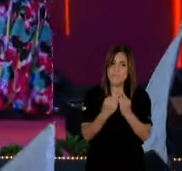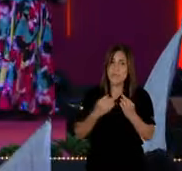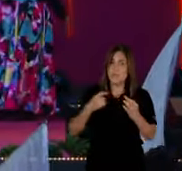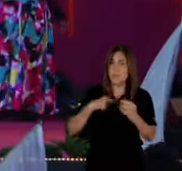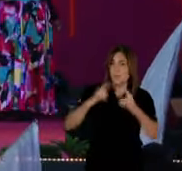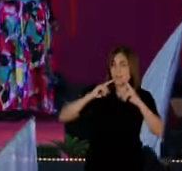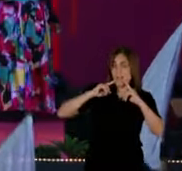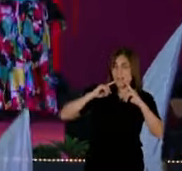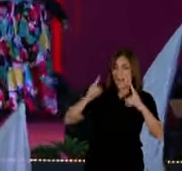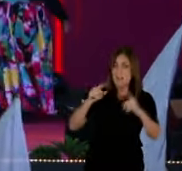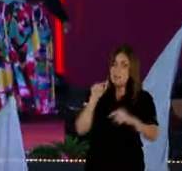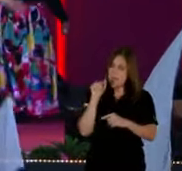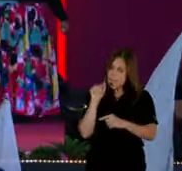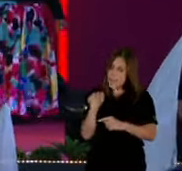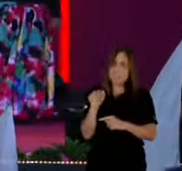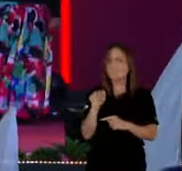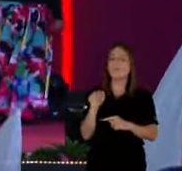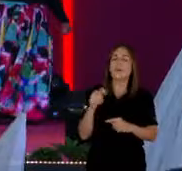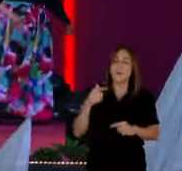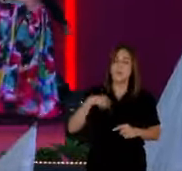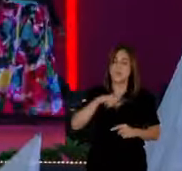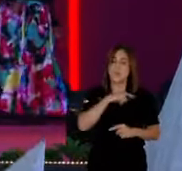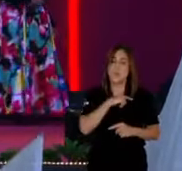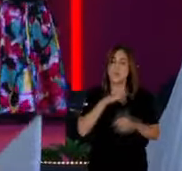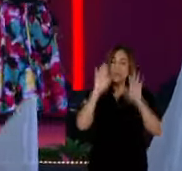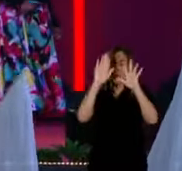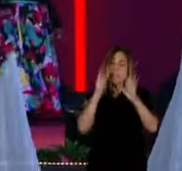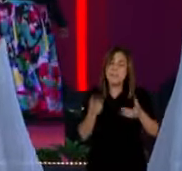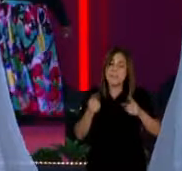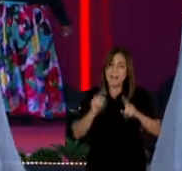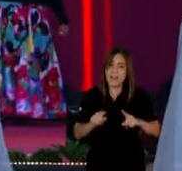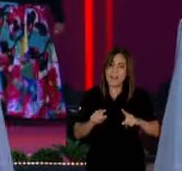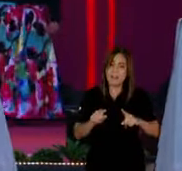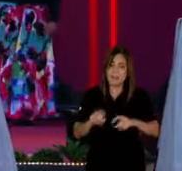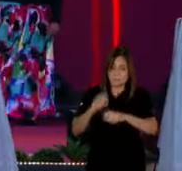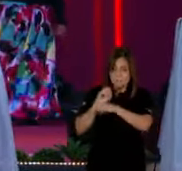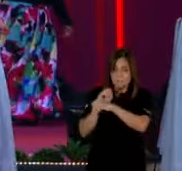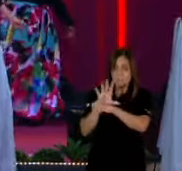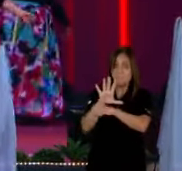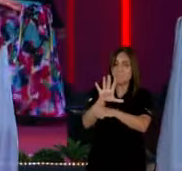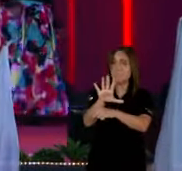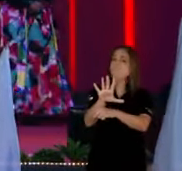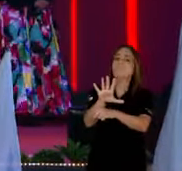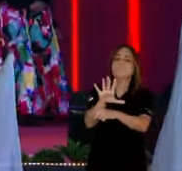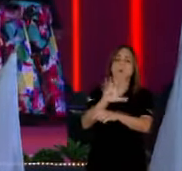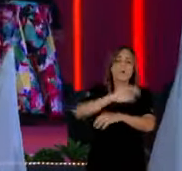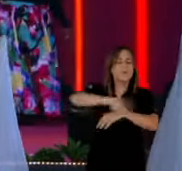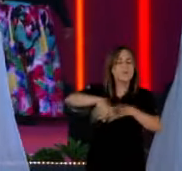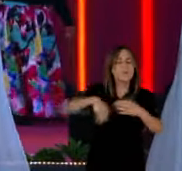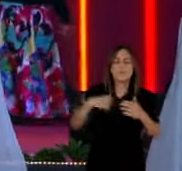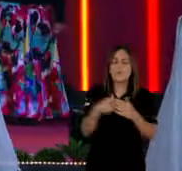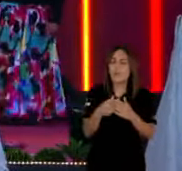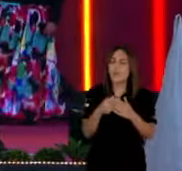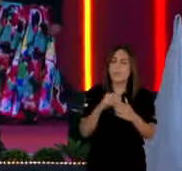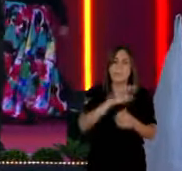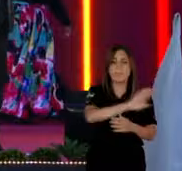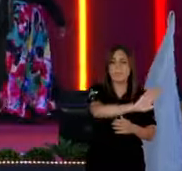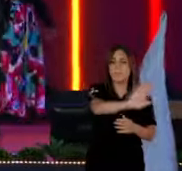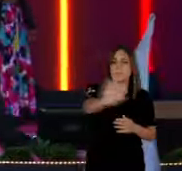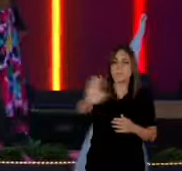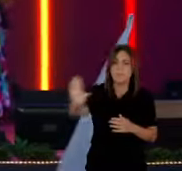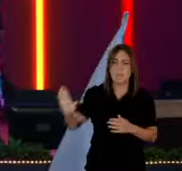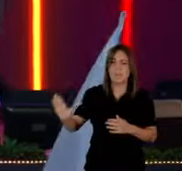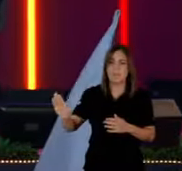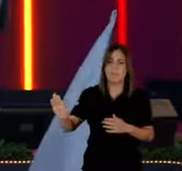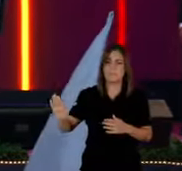a cada familia que está conectada, y lo decimos y lo pedimos en el nombre de Jesús de Nazaret. Señor,